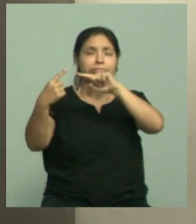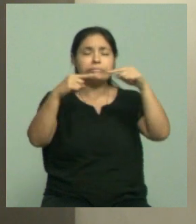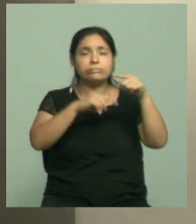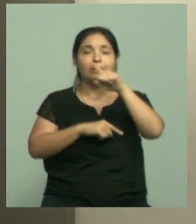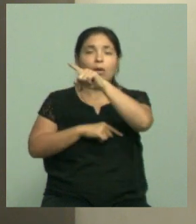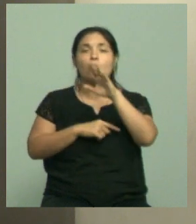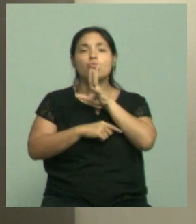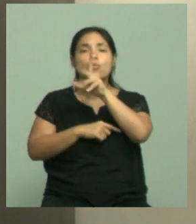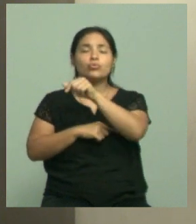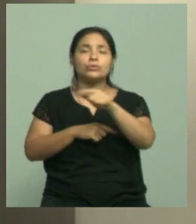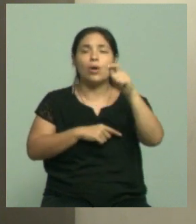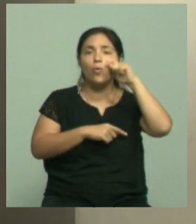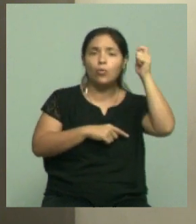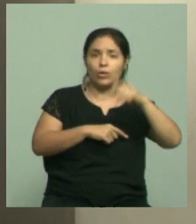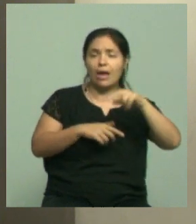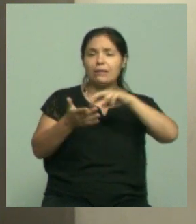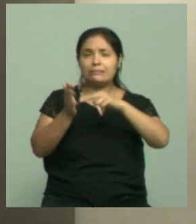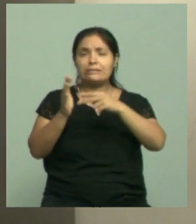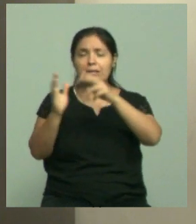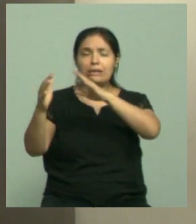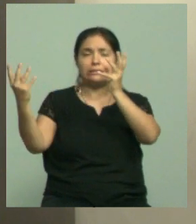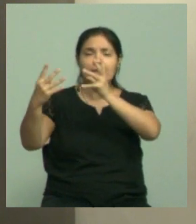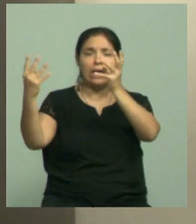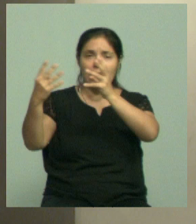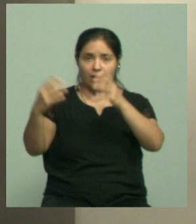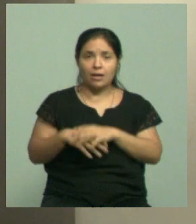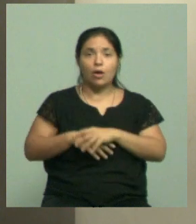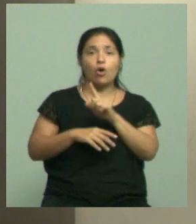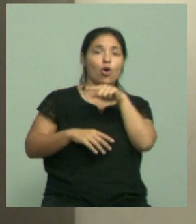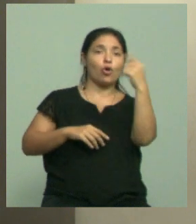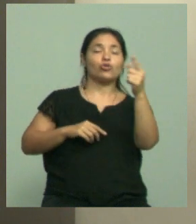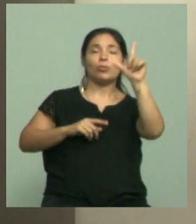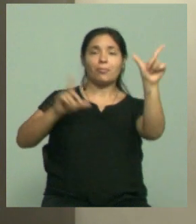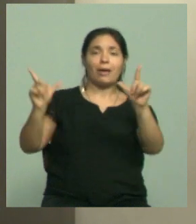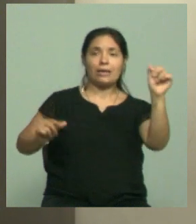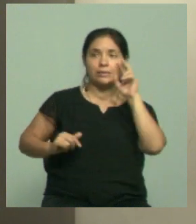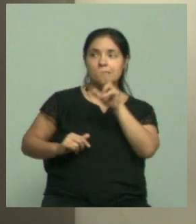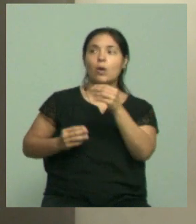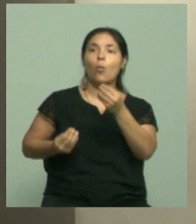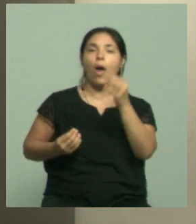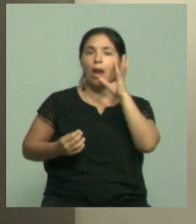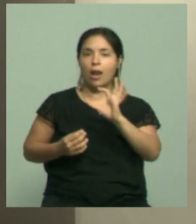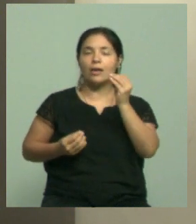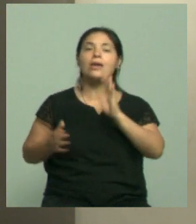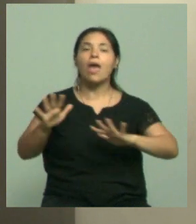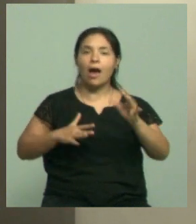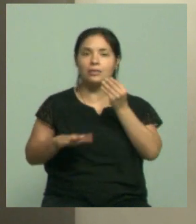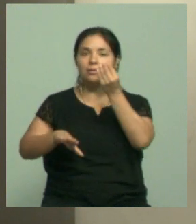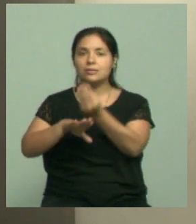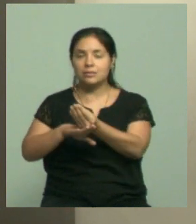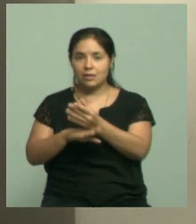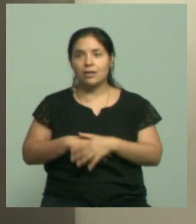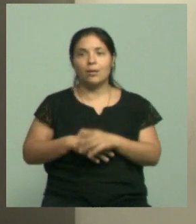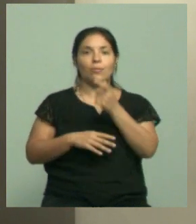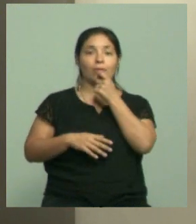Rusia, y en donde muchos actores están viendo qué posición tomar, porque declarar algo